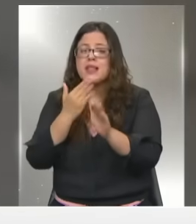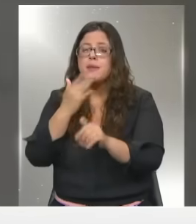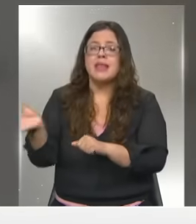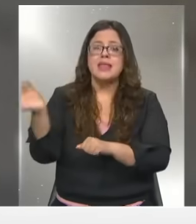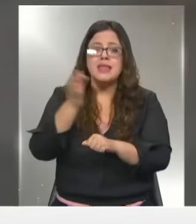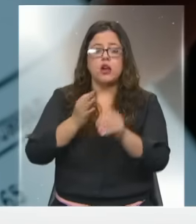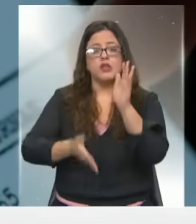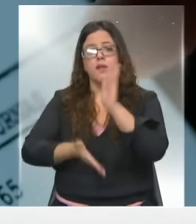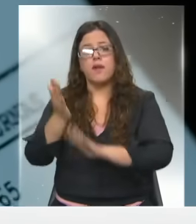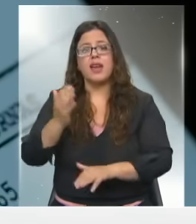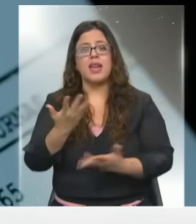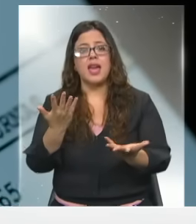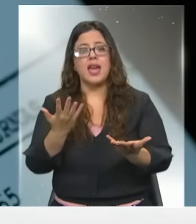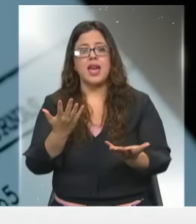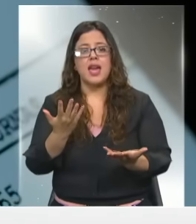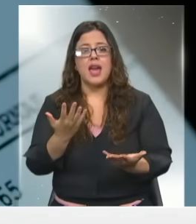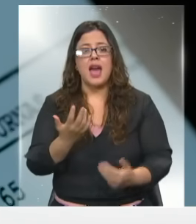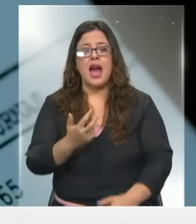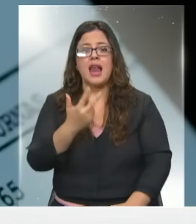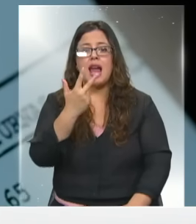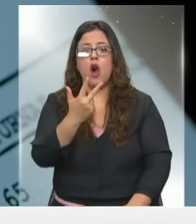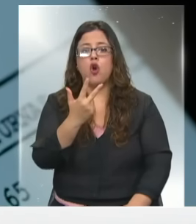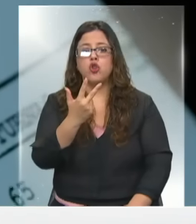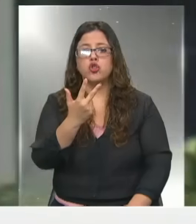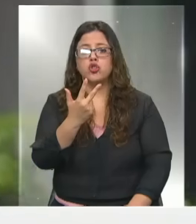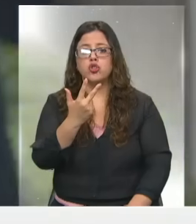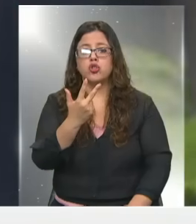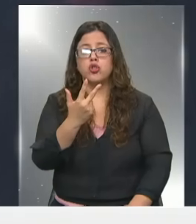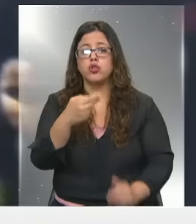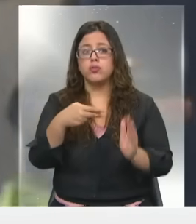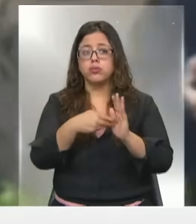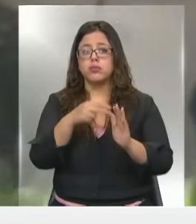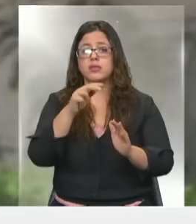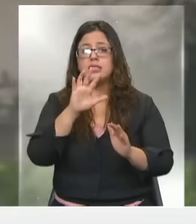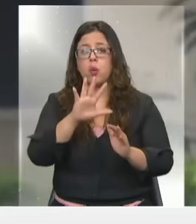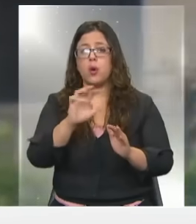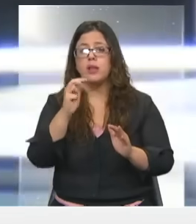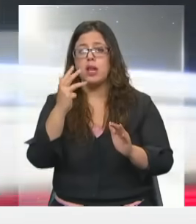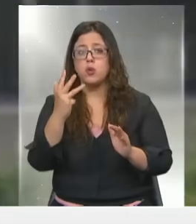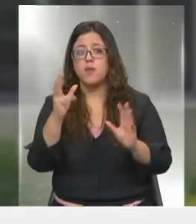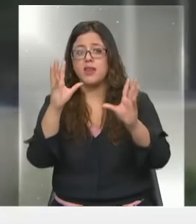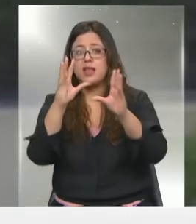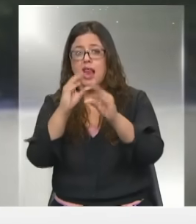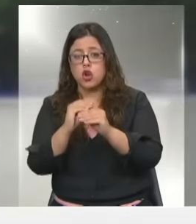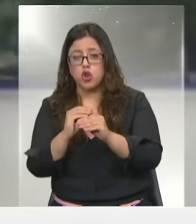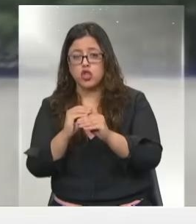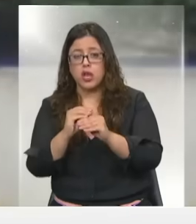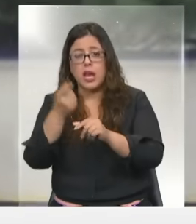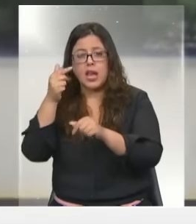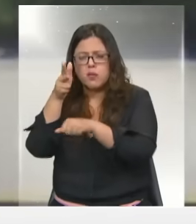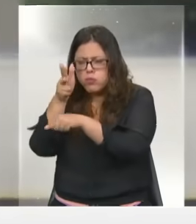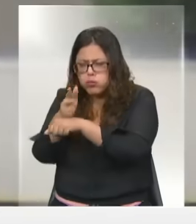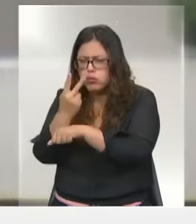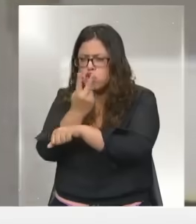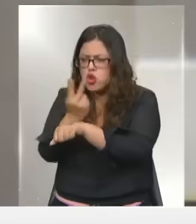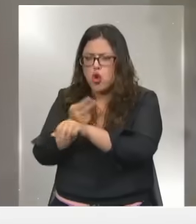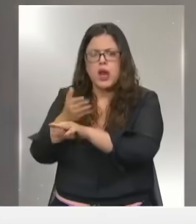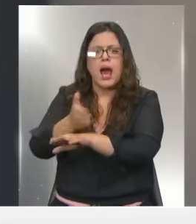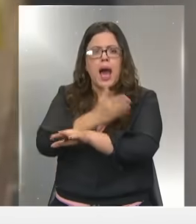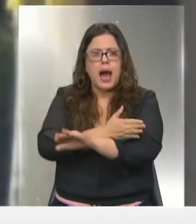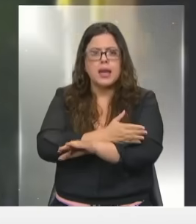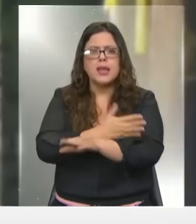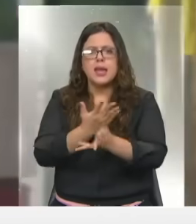se retiró a las 20:59, cuando en realidad lo grabamos yéndose 2 horas antes, exactamente a